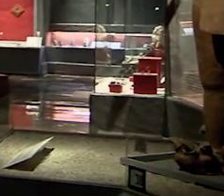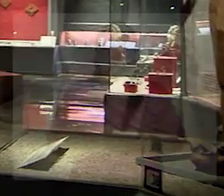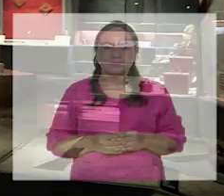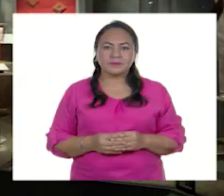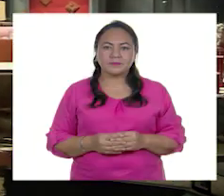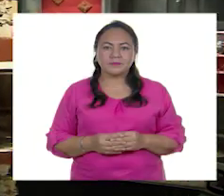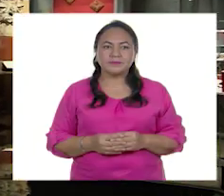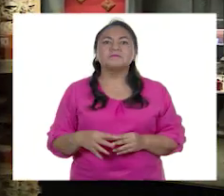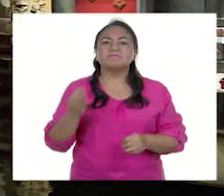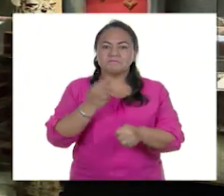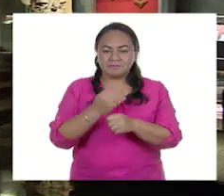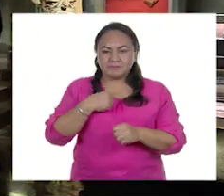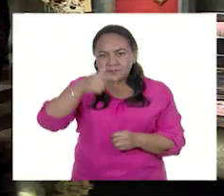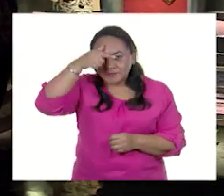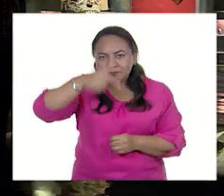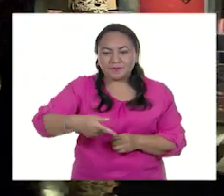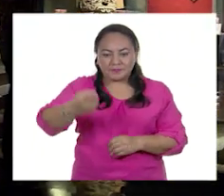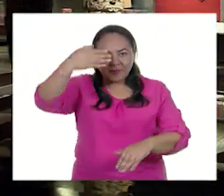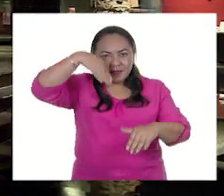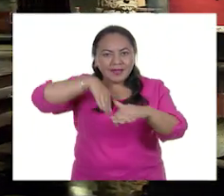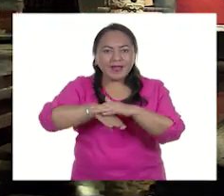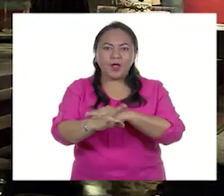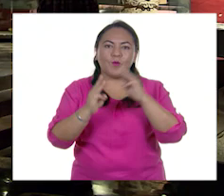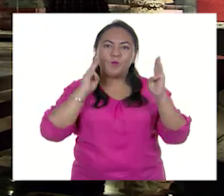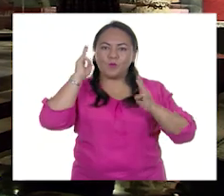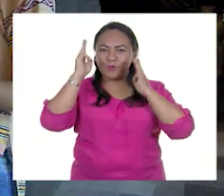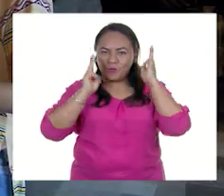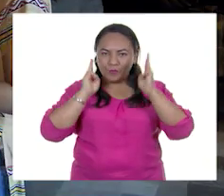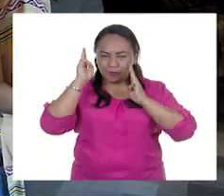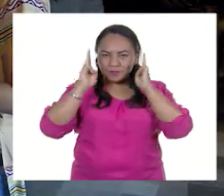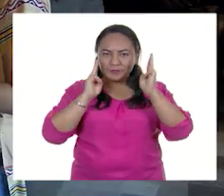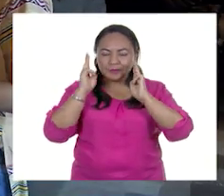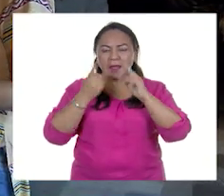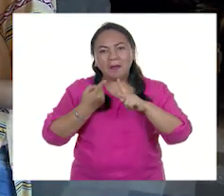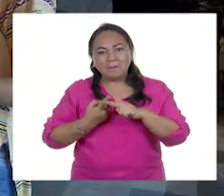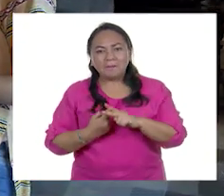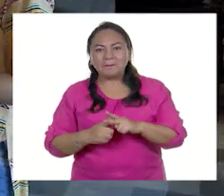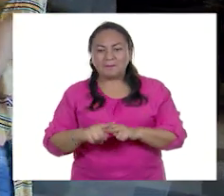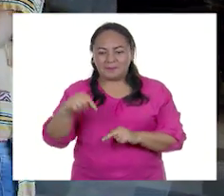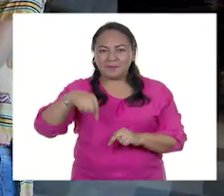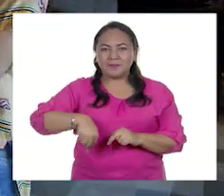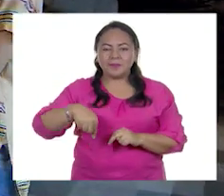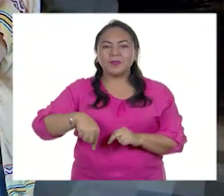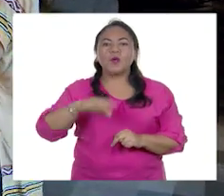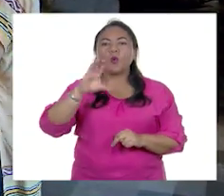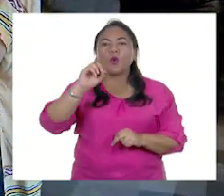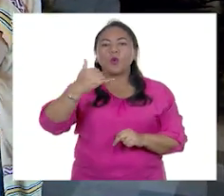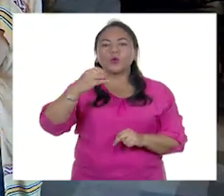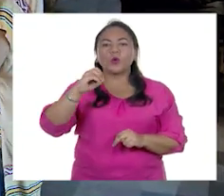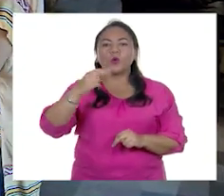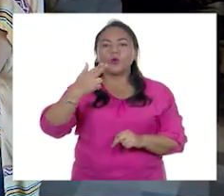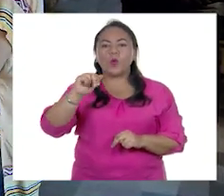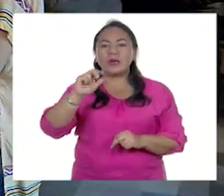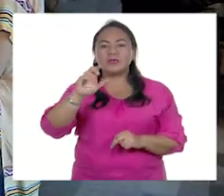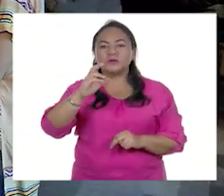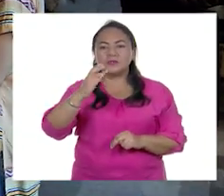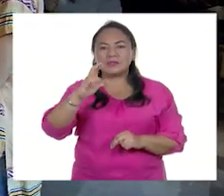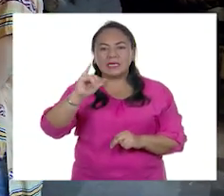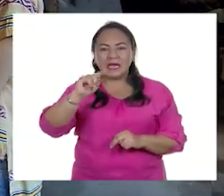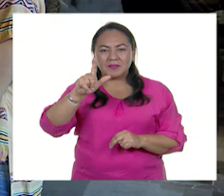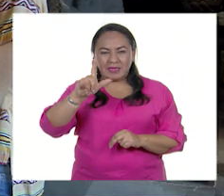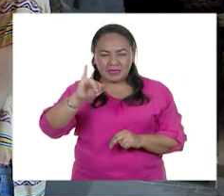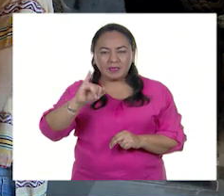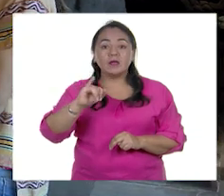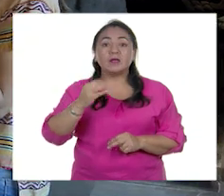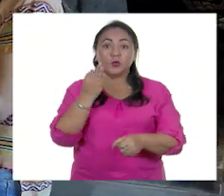Pues ya nos encontramos en el interior de este museo y empezamos aquí con Coyolxauhqui, que, bueno,